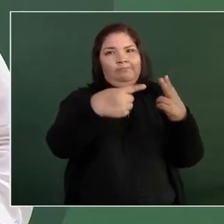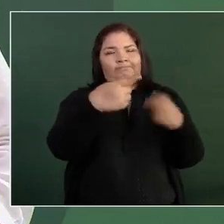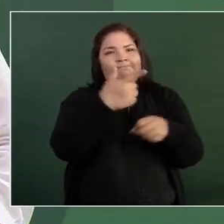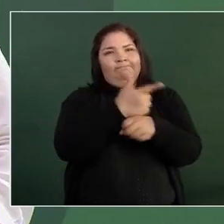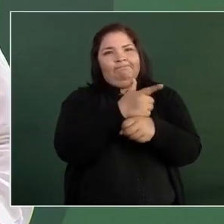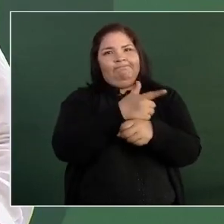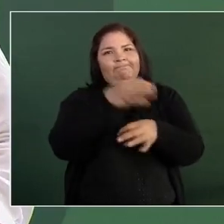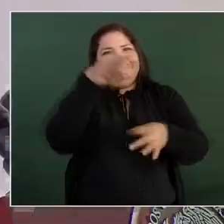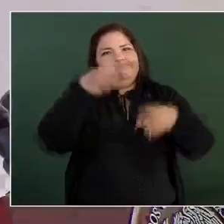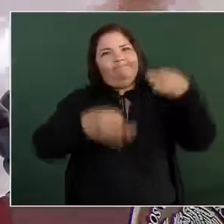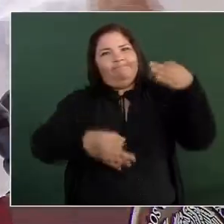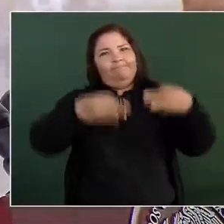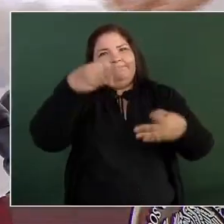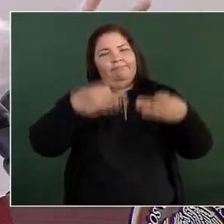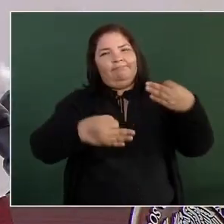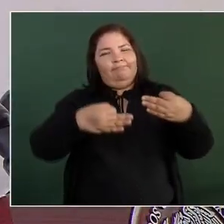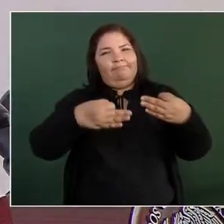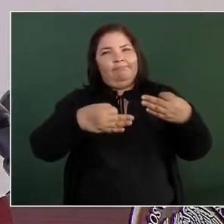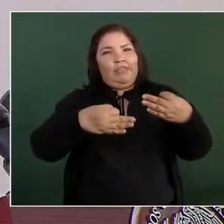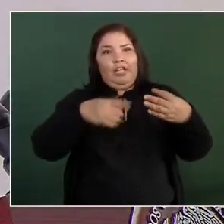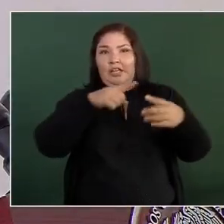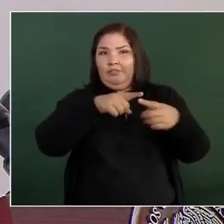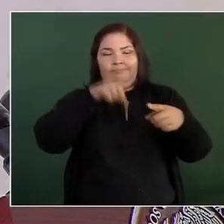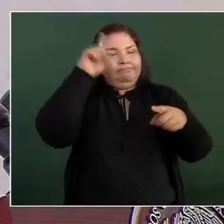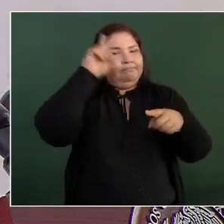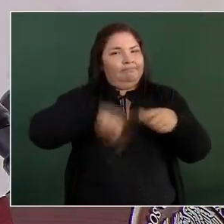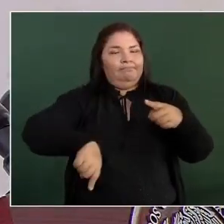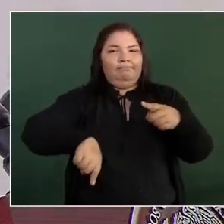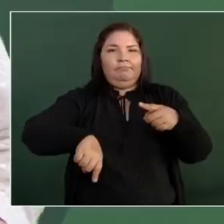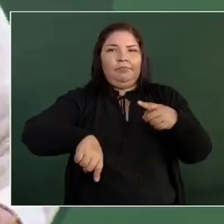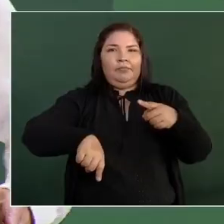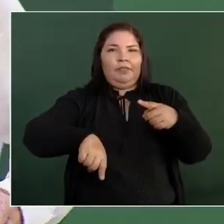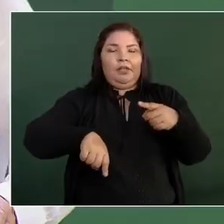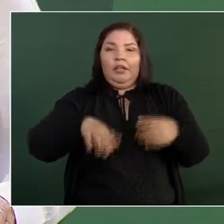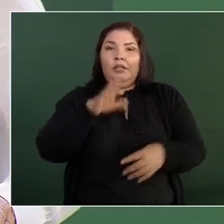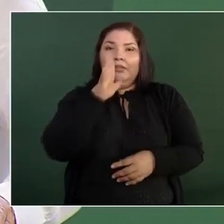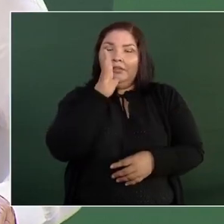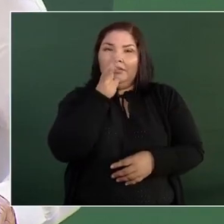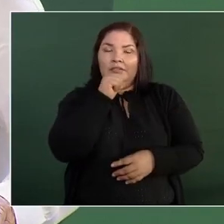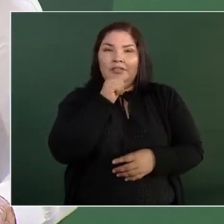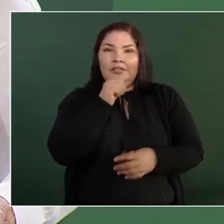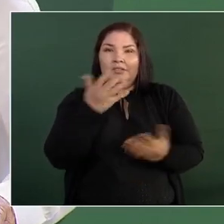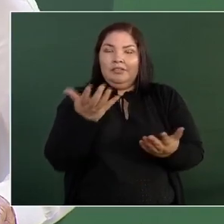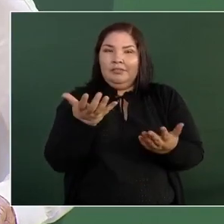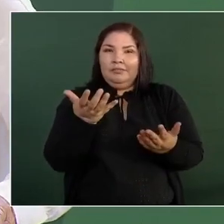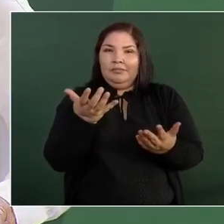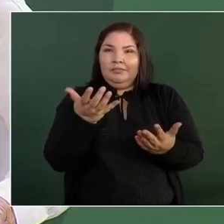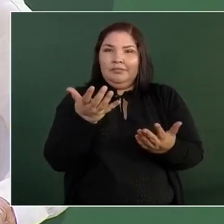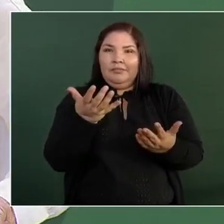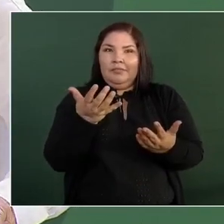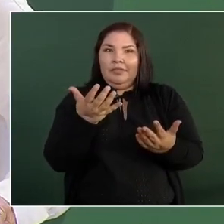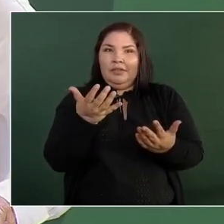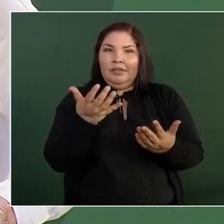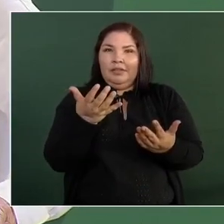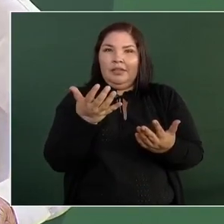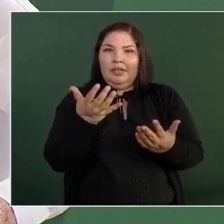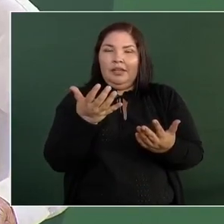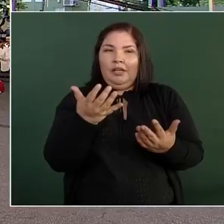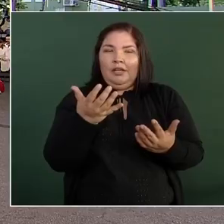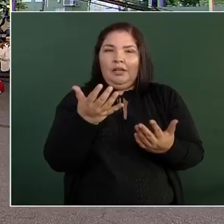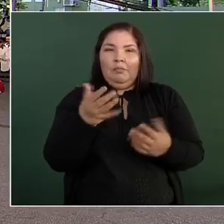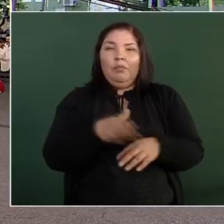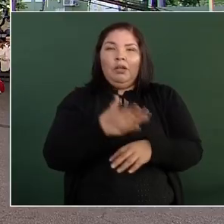a proceso y que están fuera de sus puestos. No pueden decir que el buen juez no